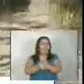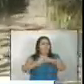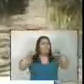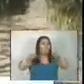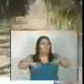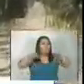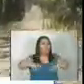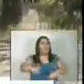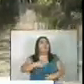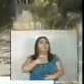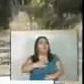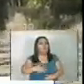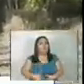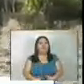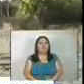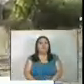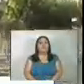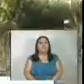empeoran la situación.